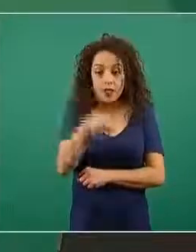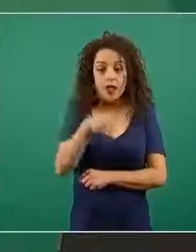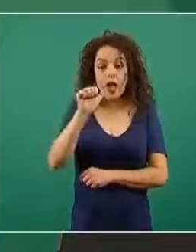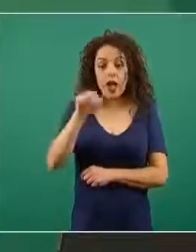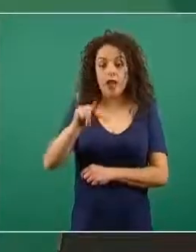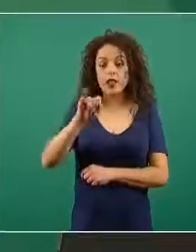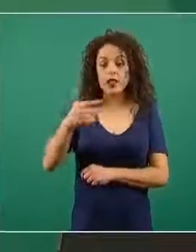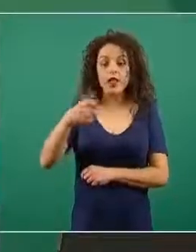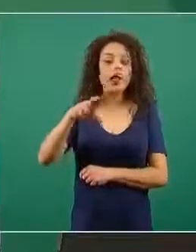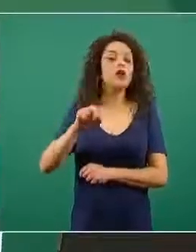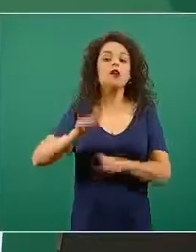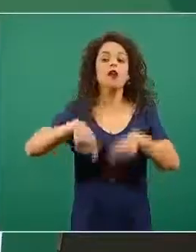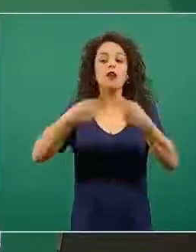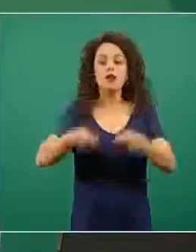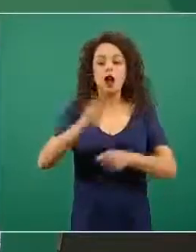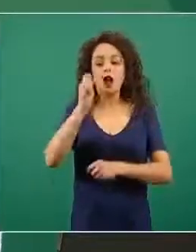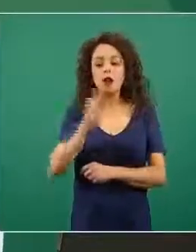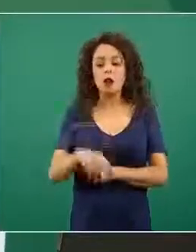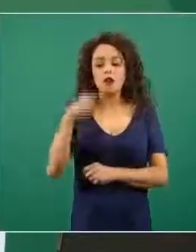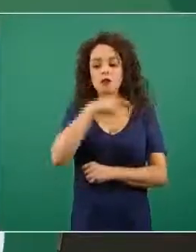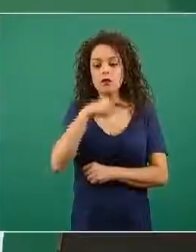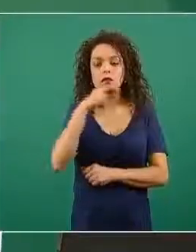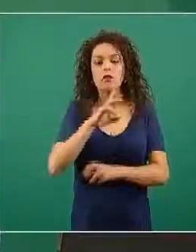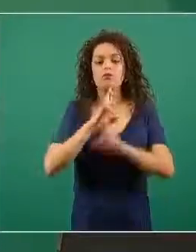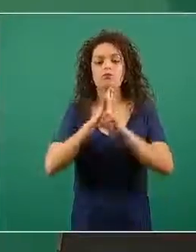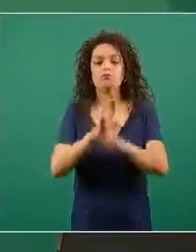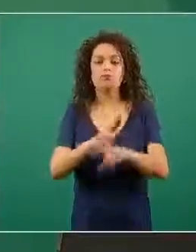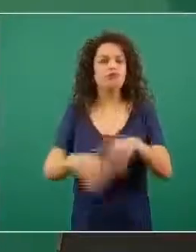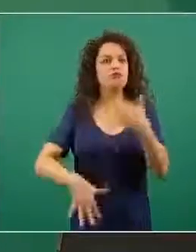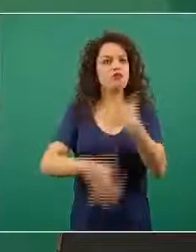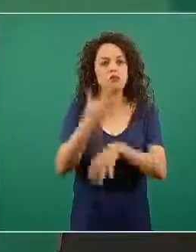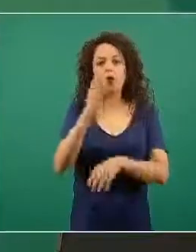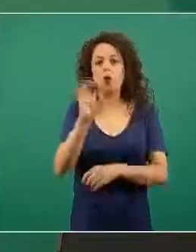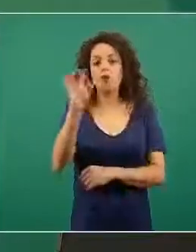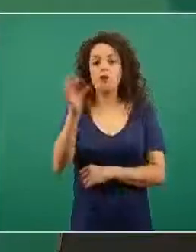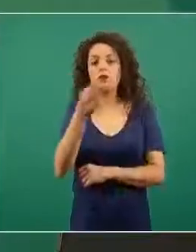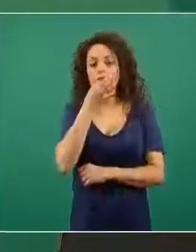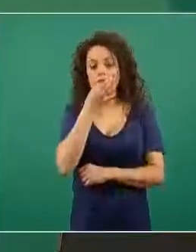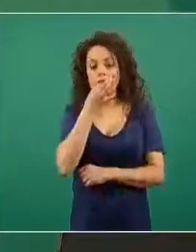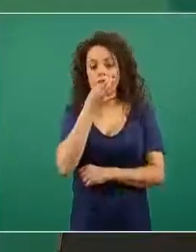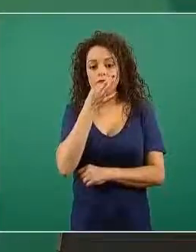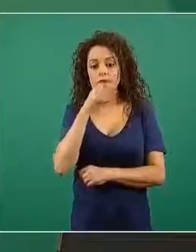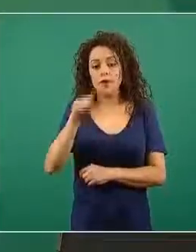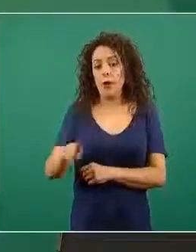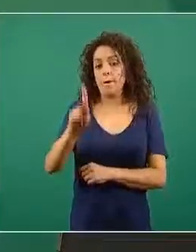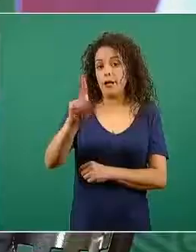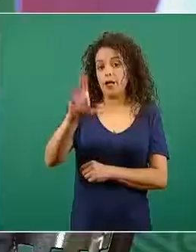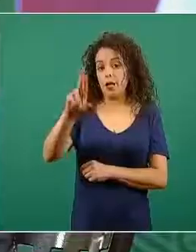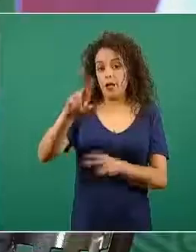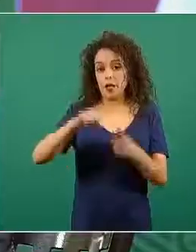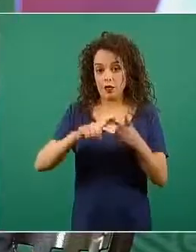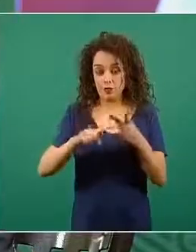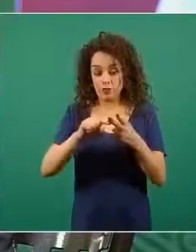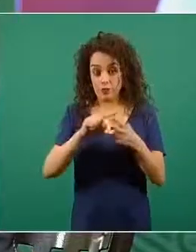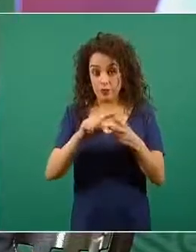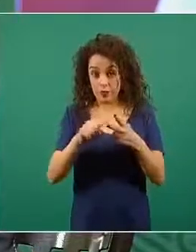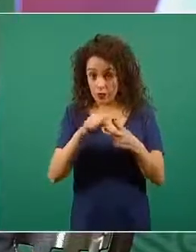un resultado en poco tiempo, ¿sí? 15 o 30 minutos. Está la PCR. Esas son las dos pruebas que se